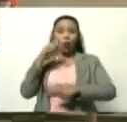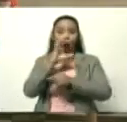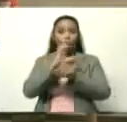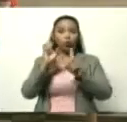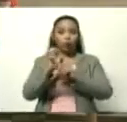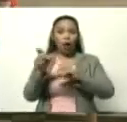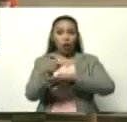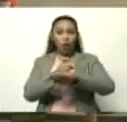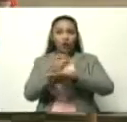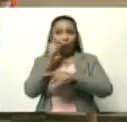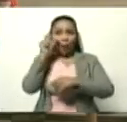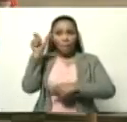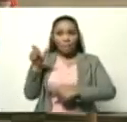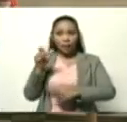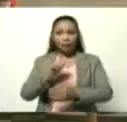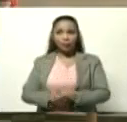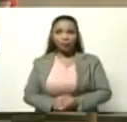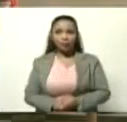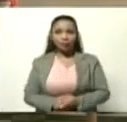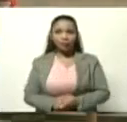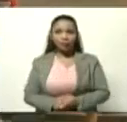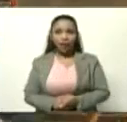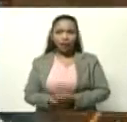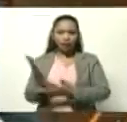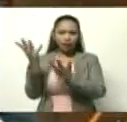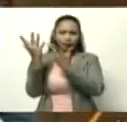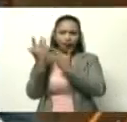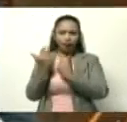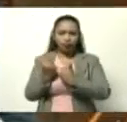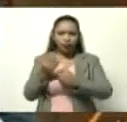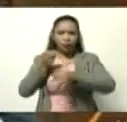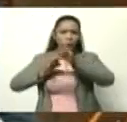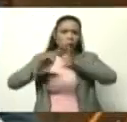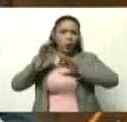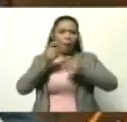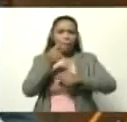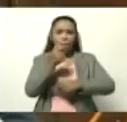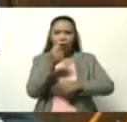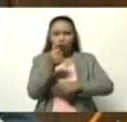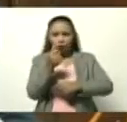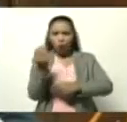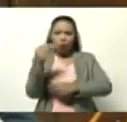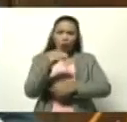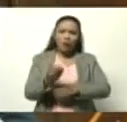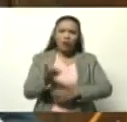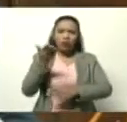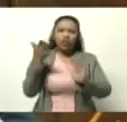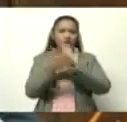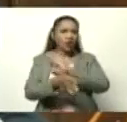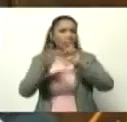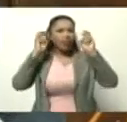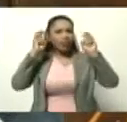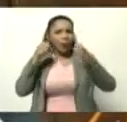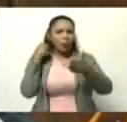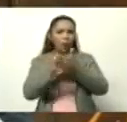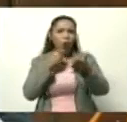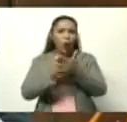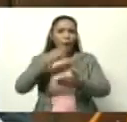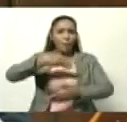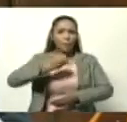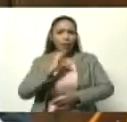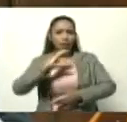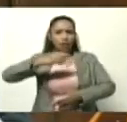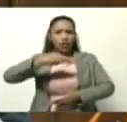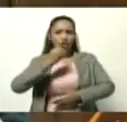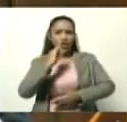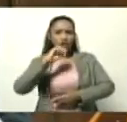licenciada para que nos amplía un poco sobre a su juicio la importancia de la batalla de pichincha y su trascendencia